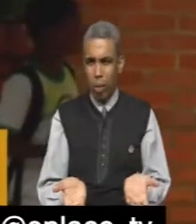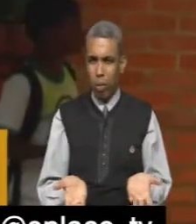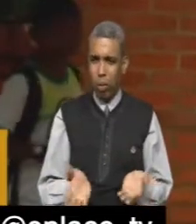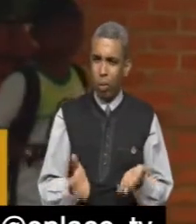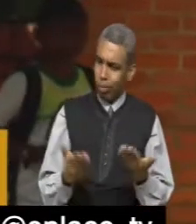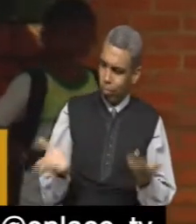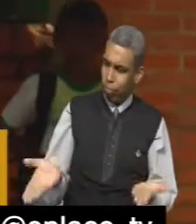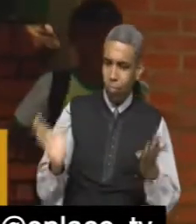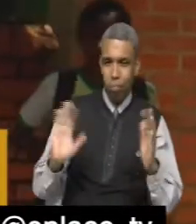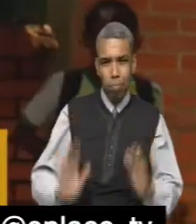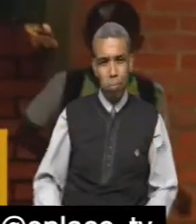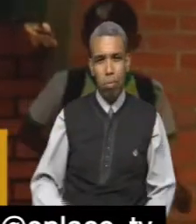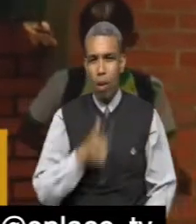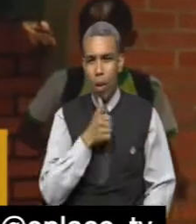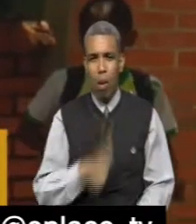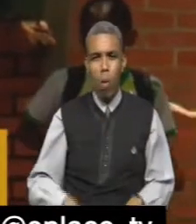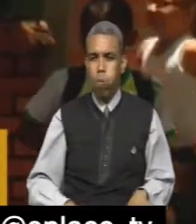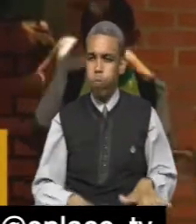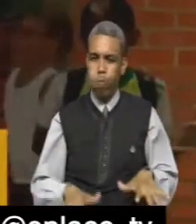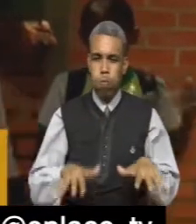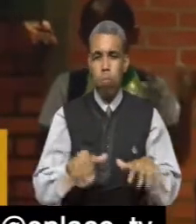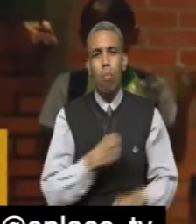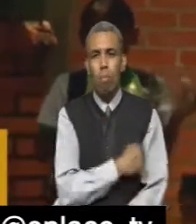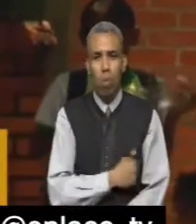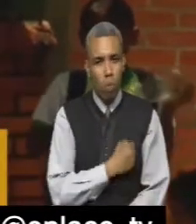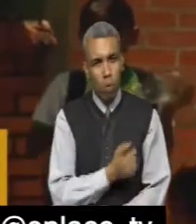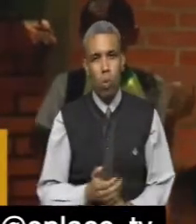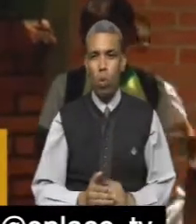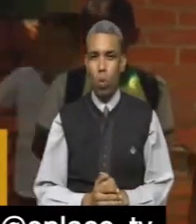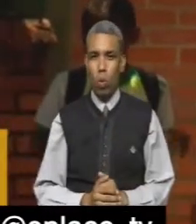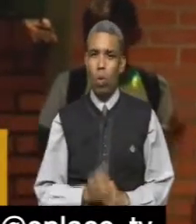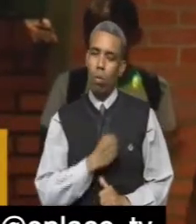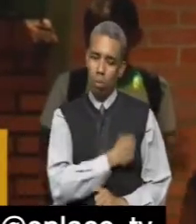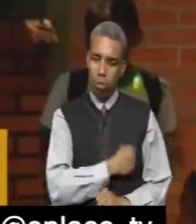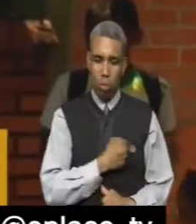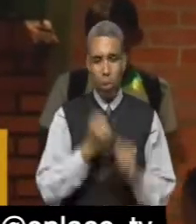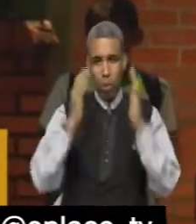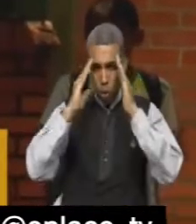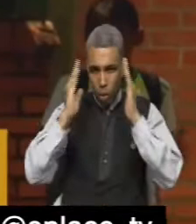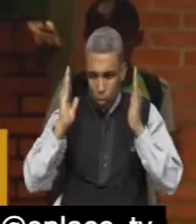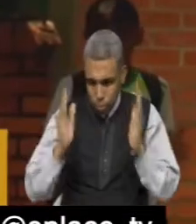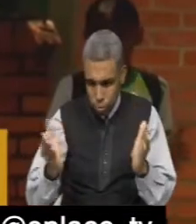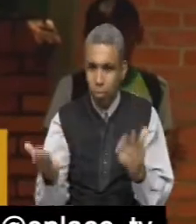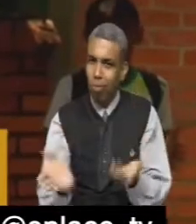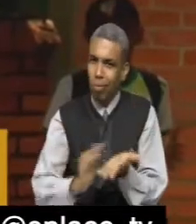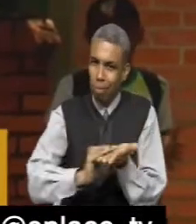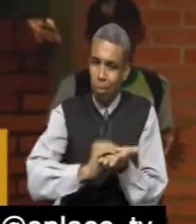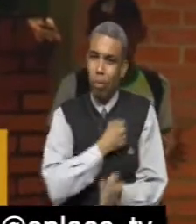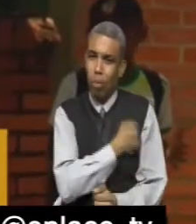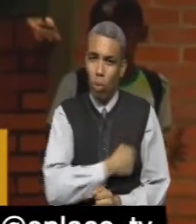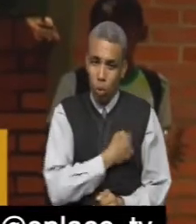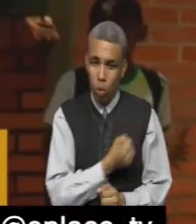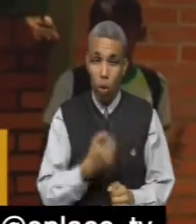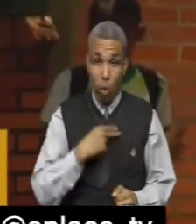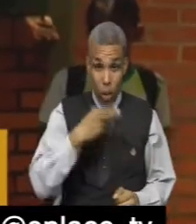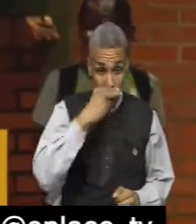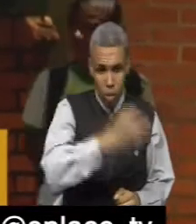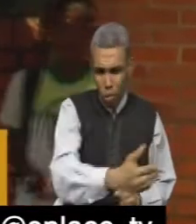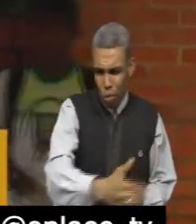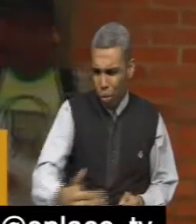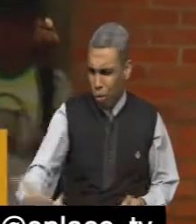en que se encuentra y que por favor pongamos una manito en esta institución, porque muchos niños se